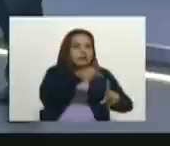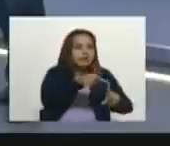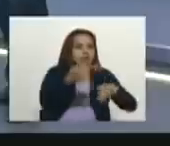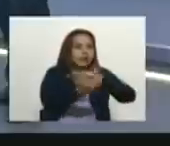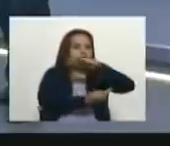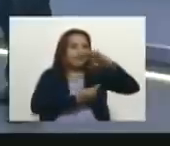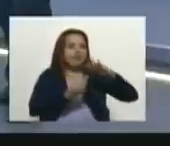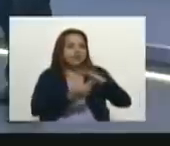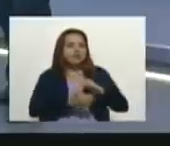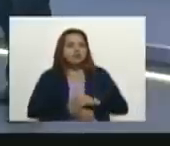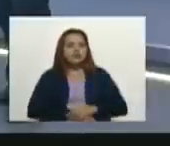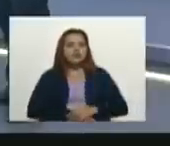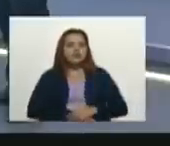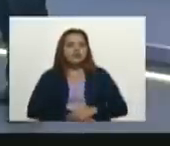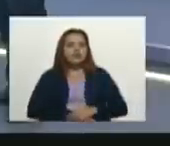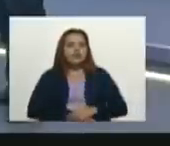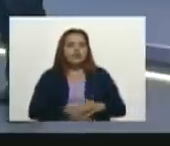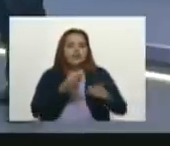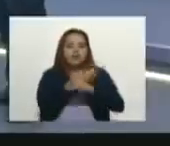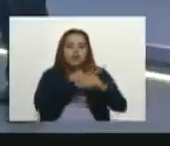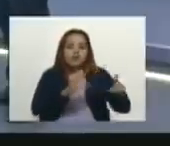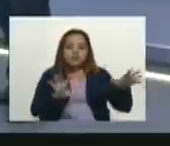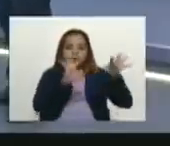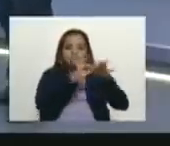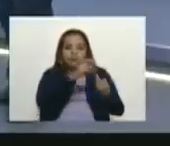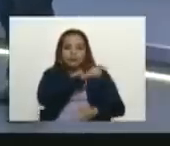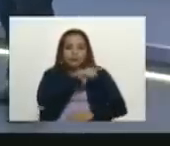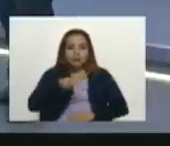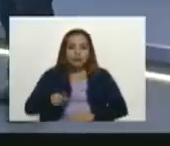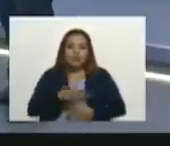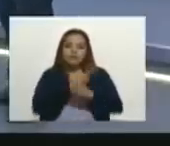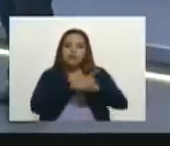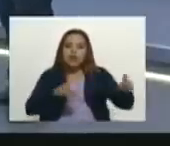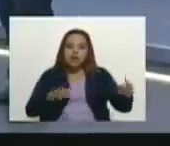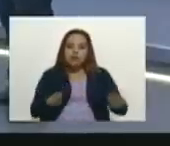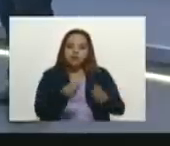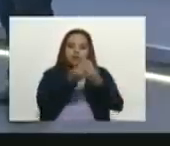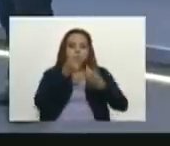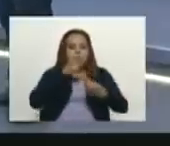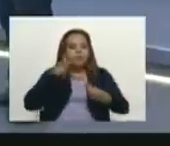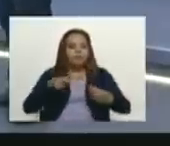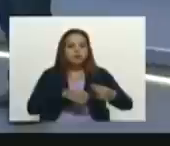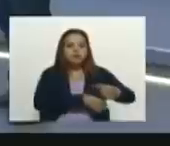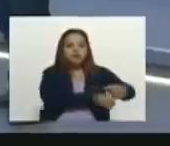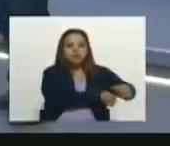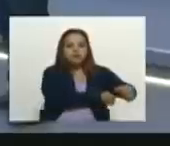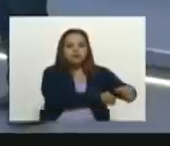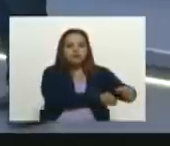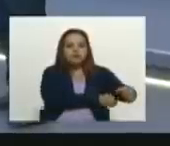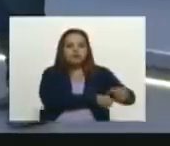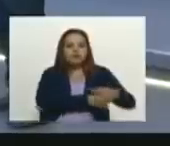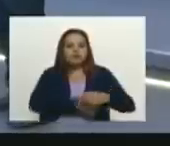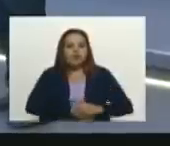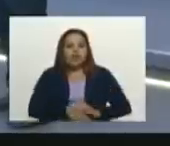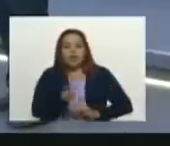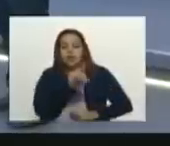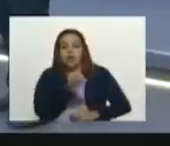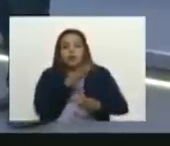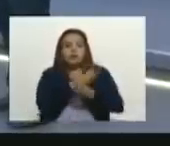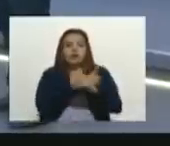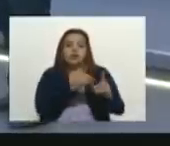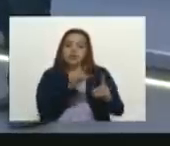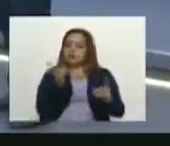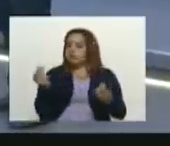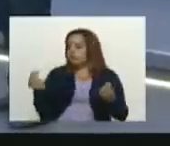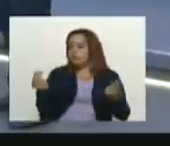base, una democracia de la gente, una democracia del pueblo. No las democracias burguesas, las